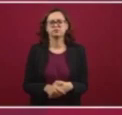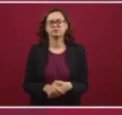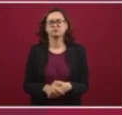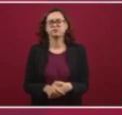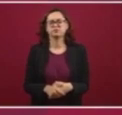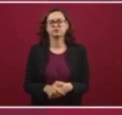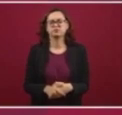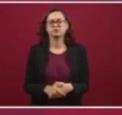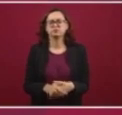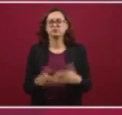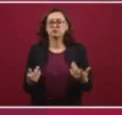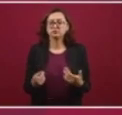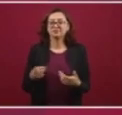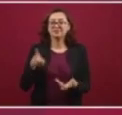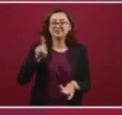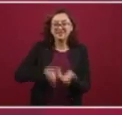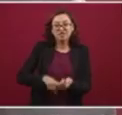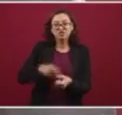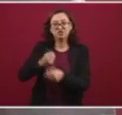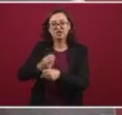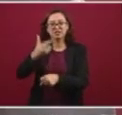manejaban las empresas.